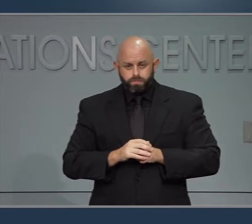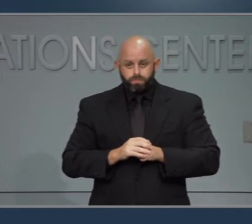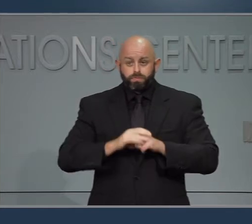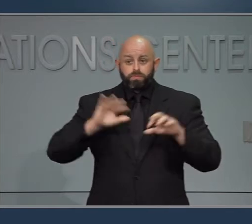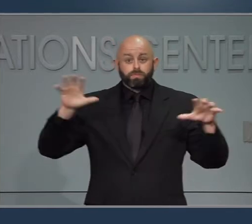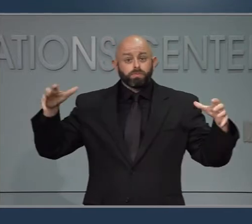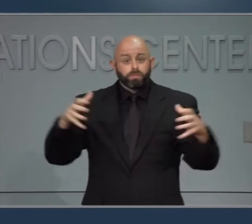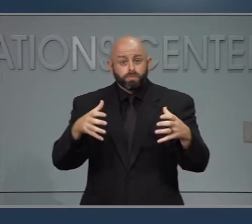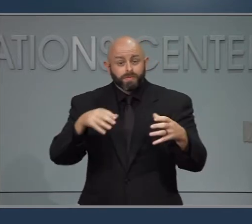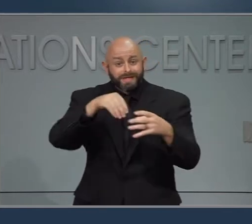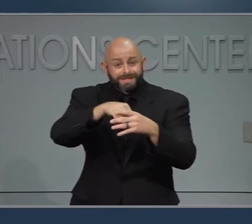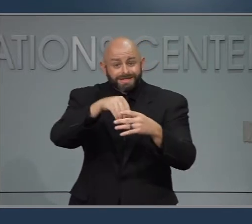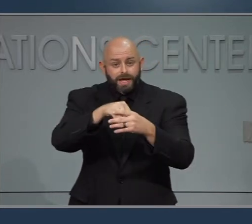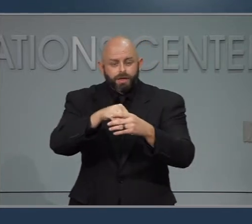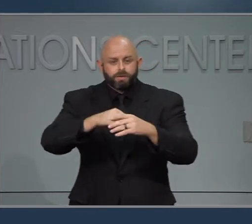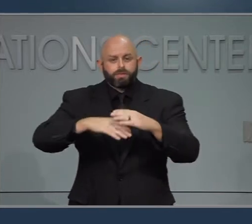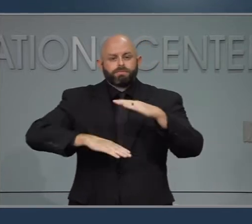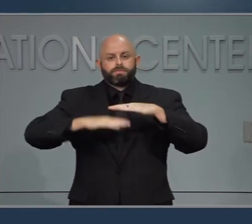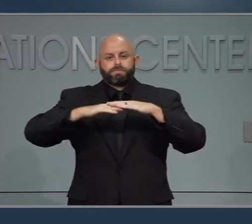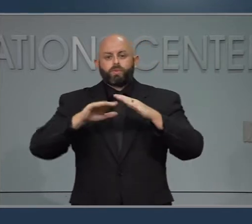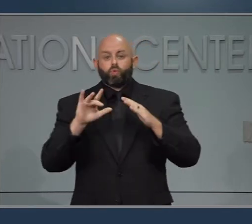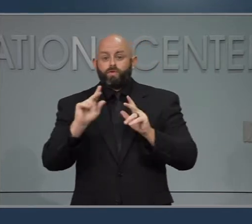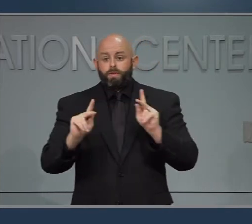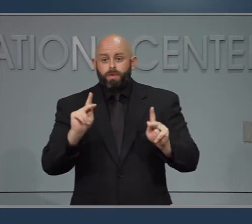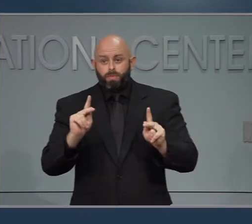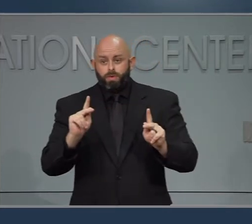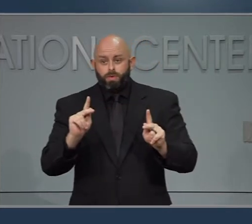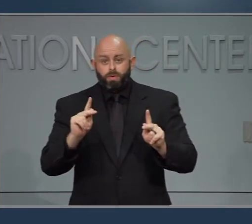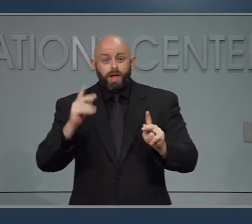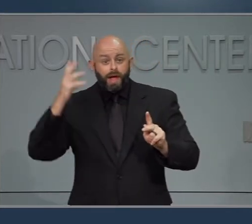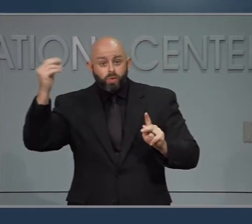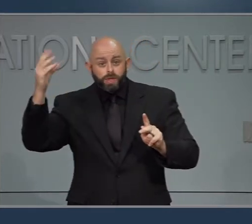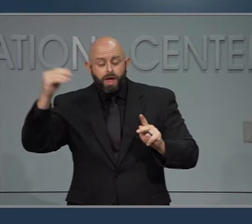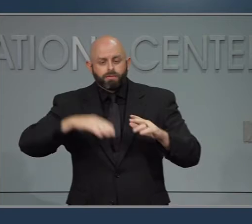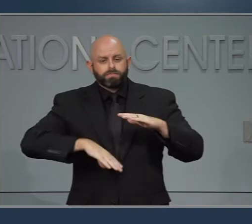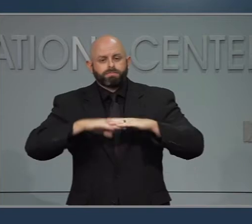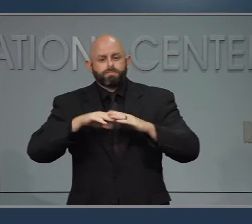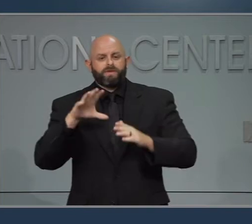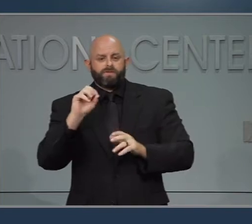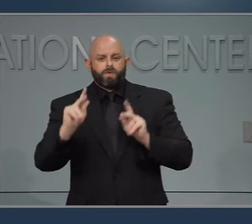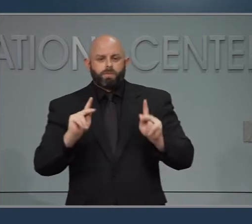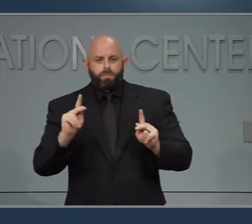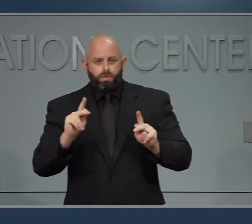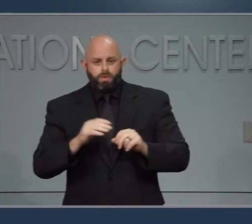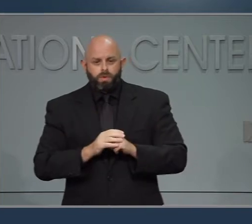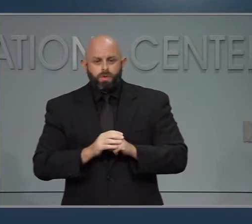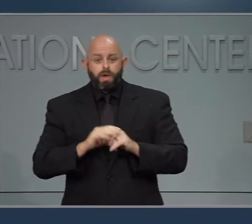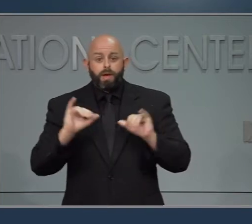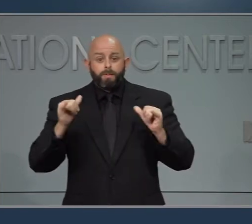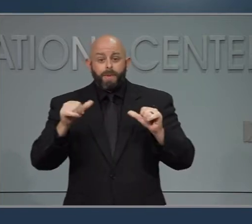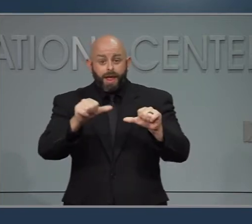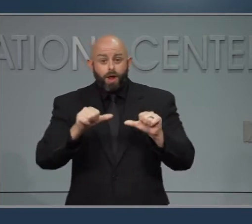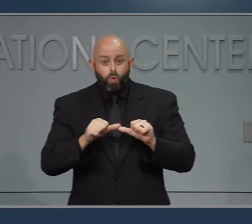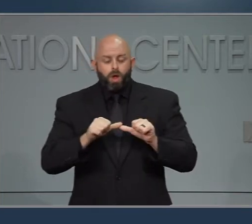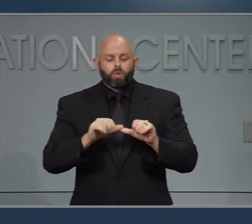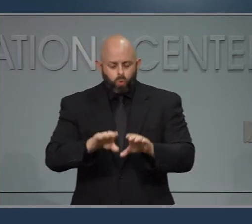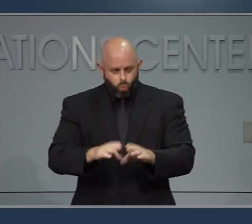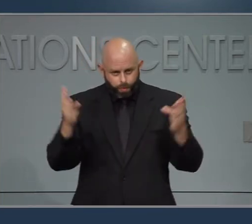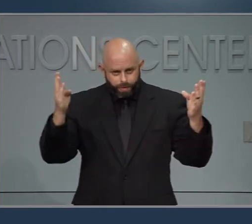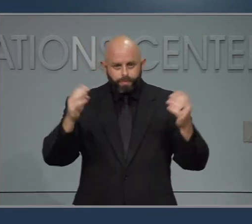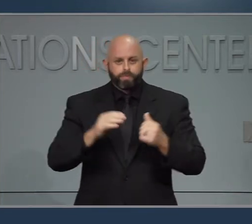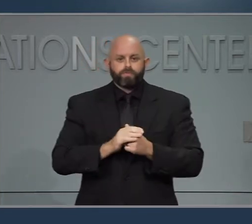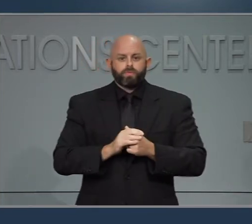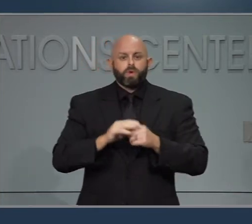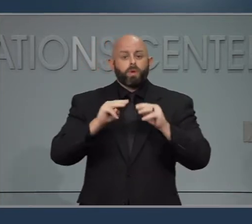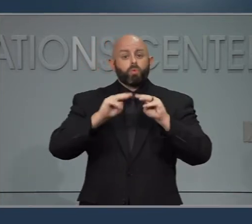en interiores y 50 al exterior. Los parques de juegos pueden abrir. Los museos y acuarios pueden